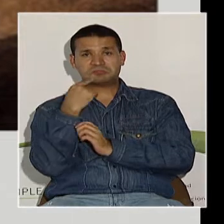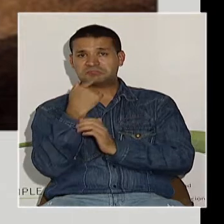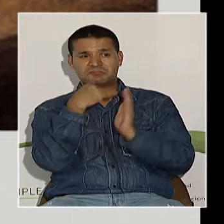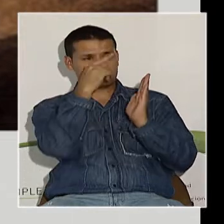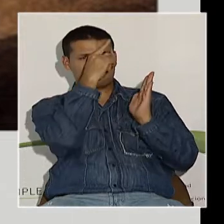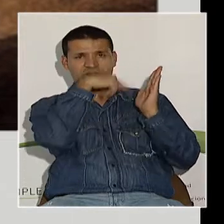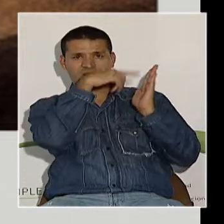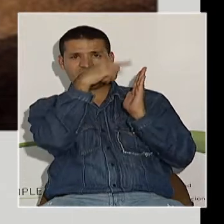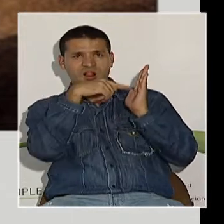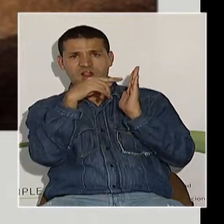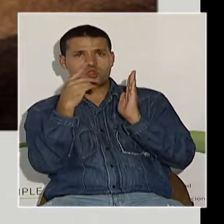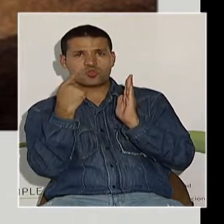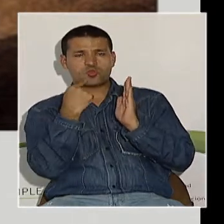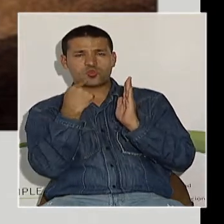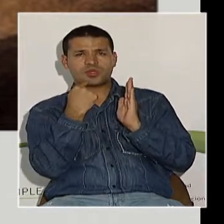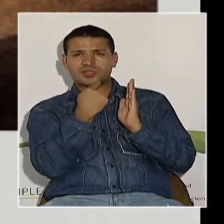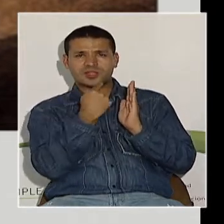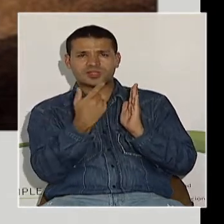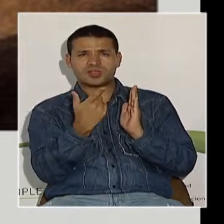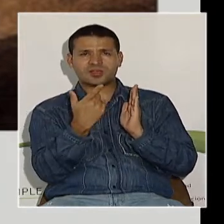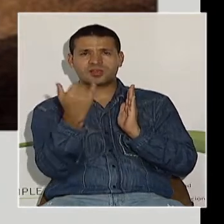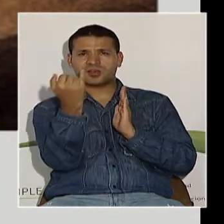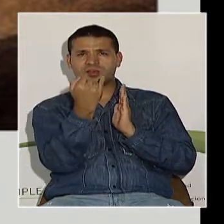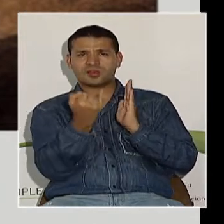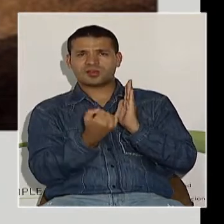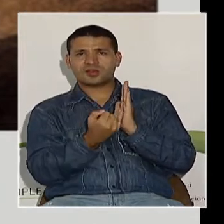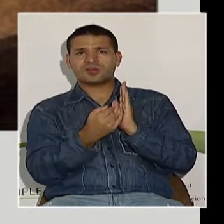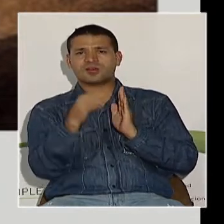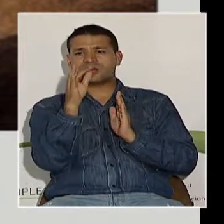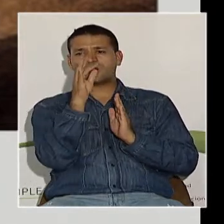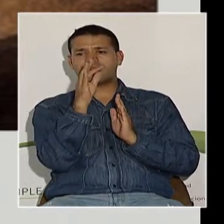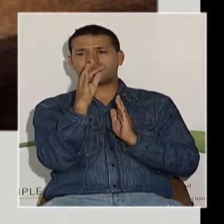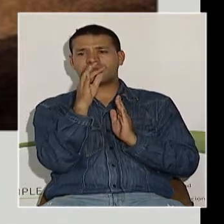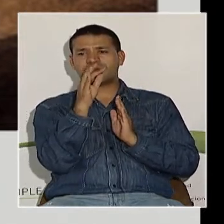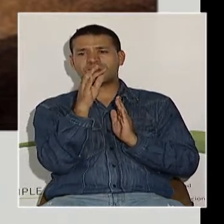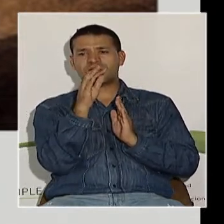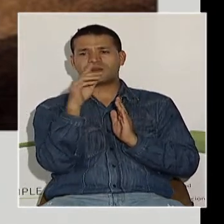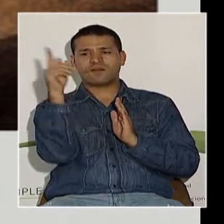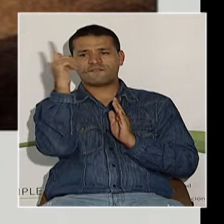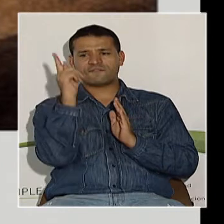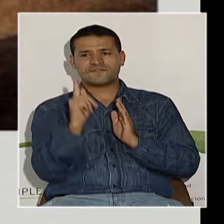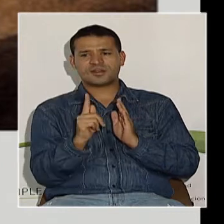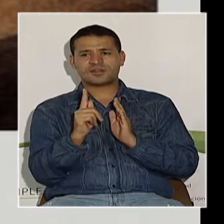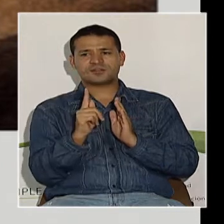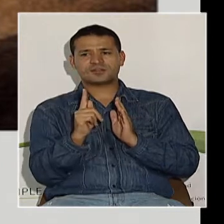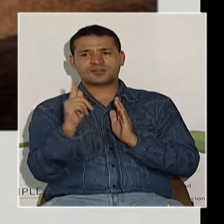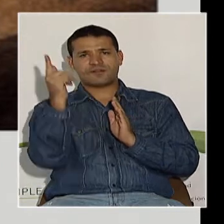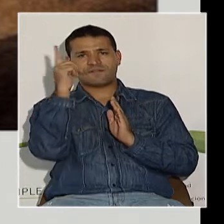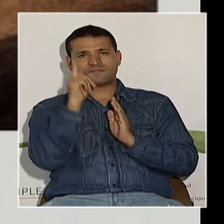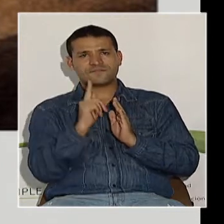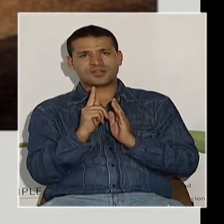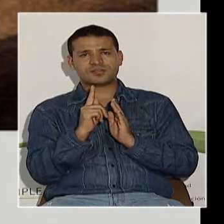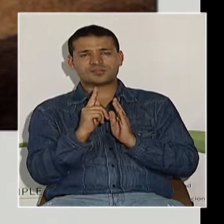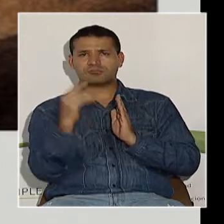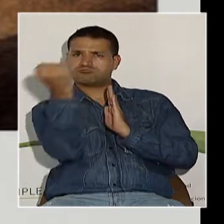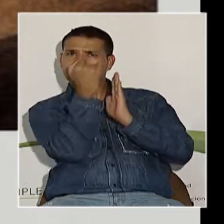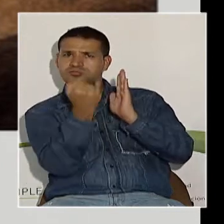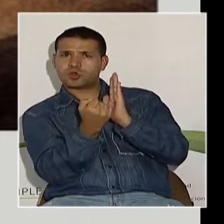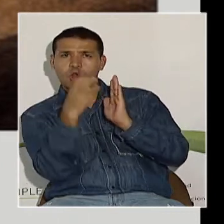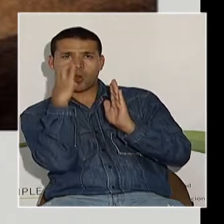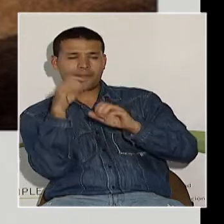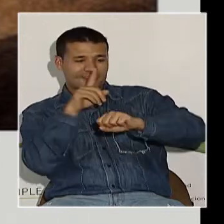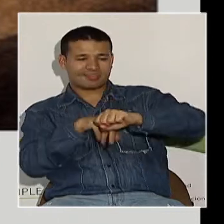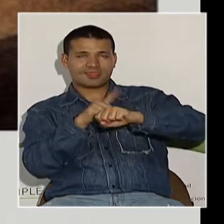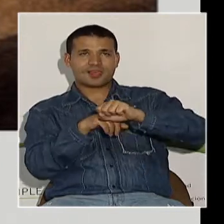a Francia. En su época oscura pinta a Cronos comiéndose a sus propios hijos.